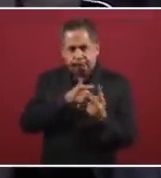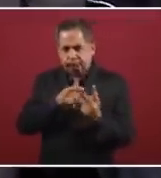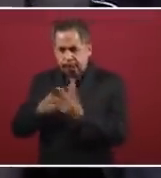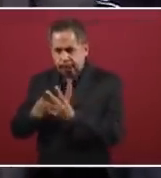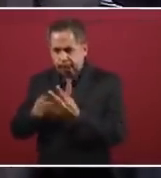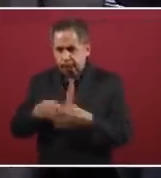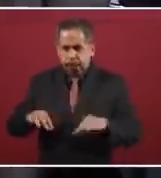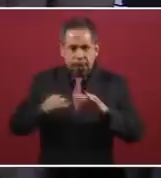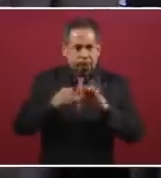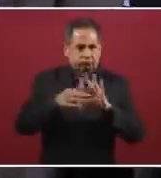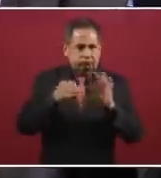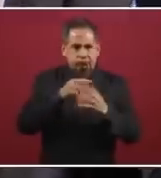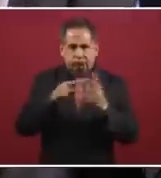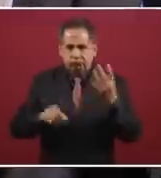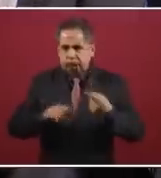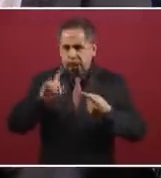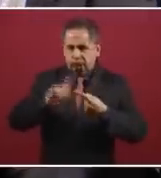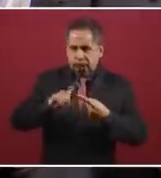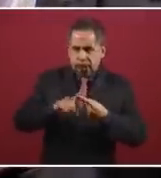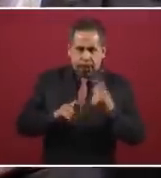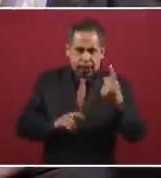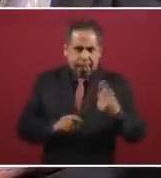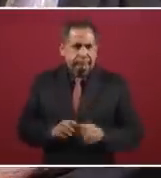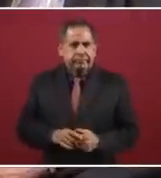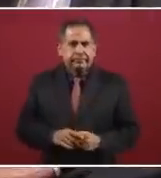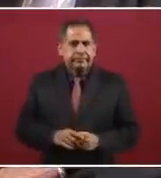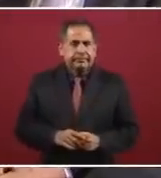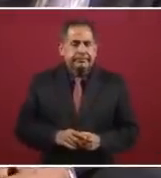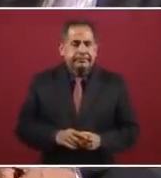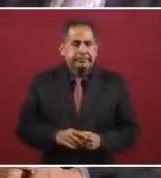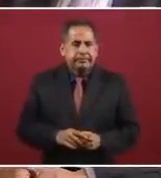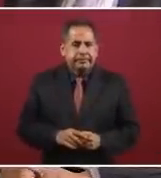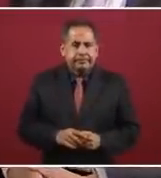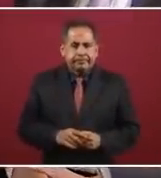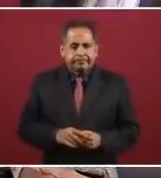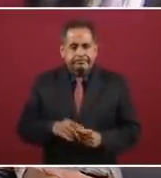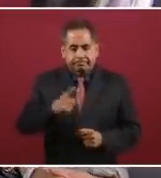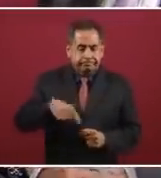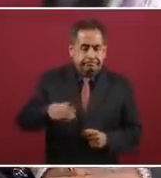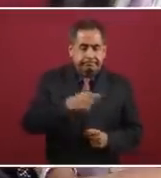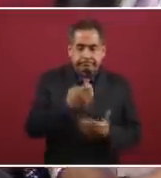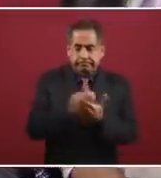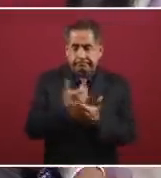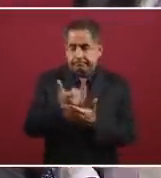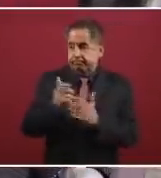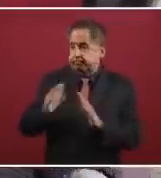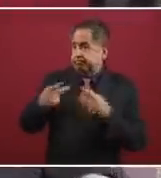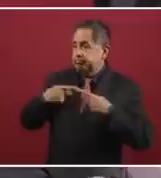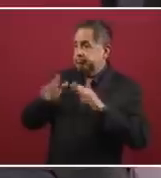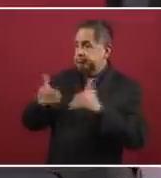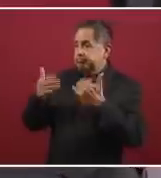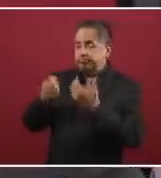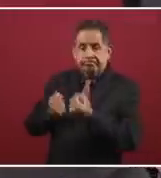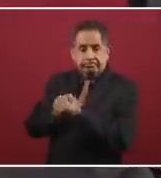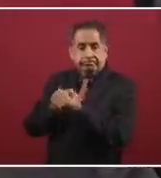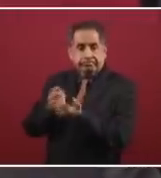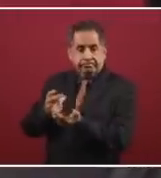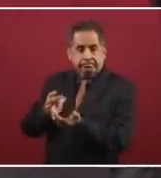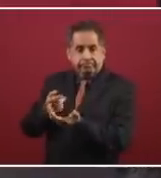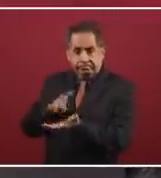fundamentales. Primero, el fortalecer la economía popular.